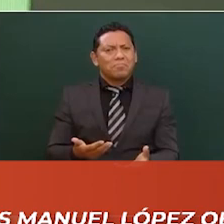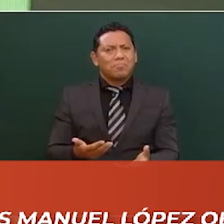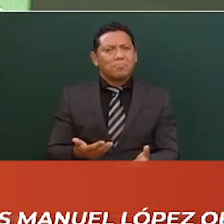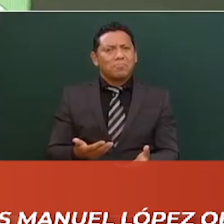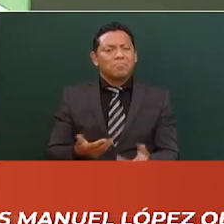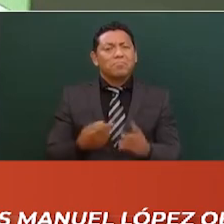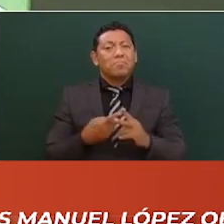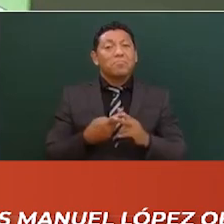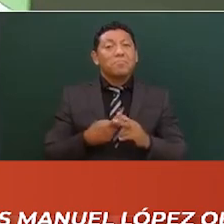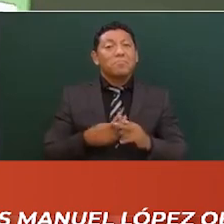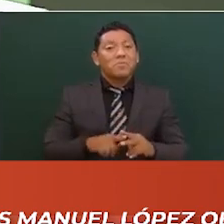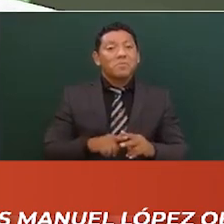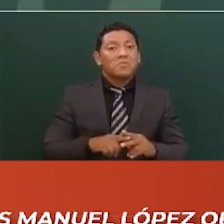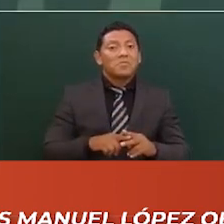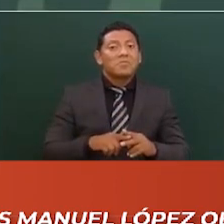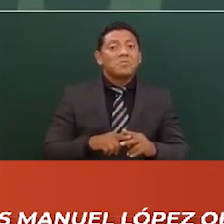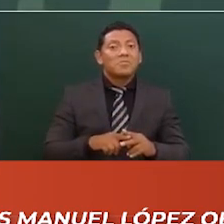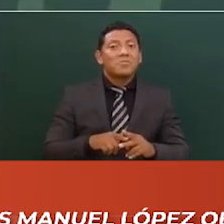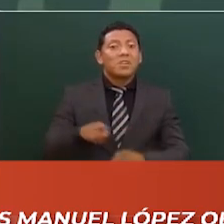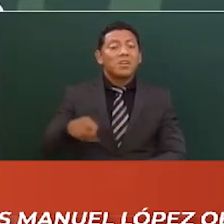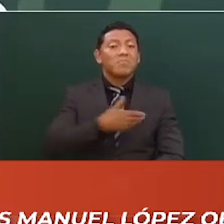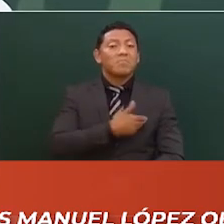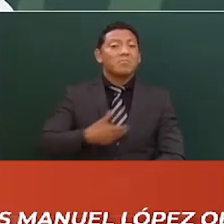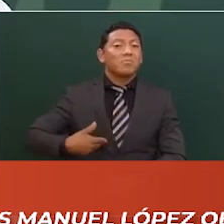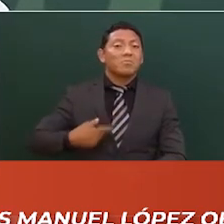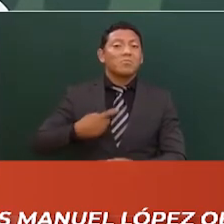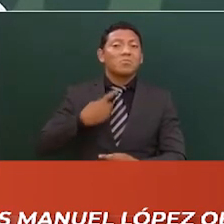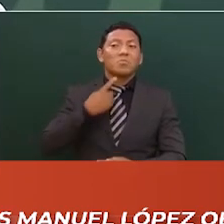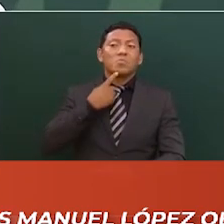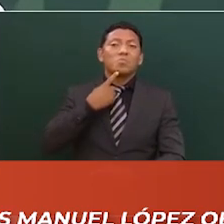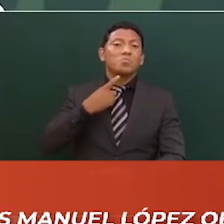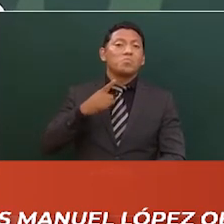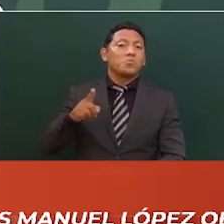Y empiezan hasta a insultar al presidente.